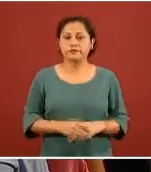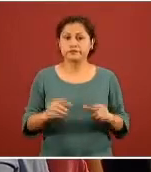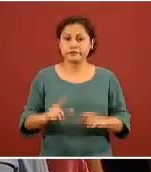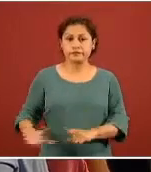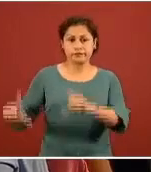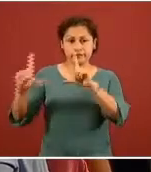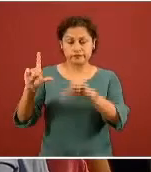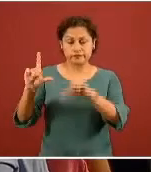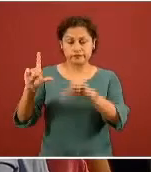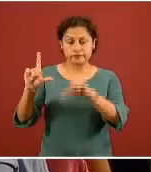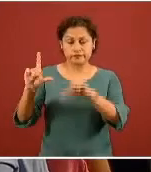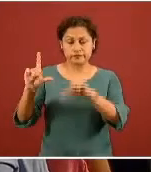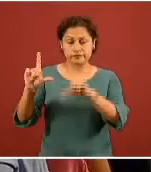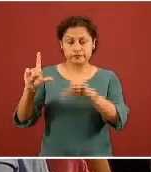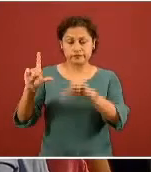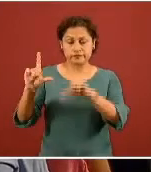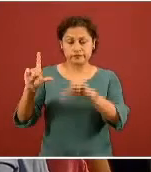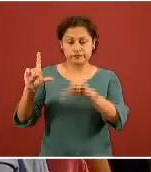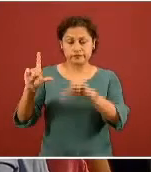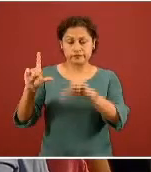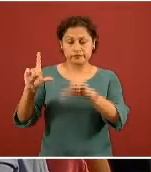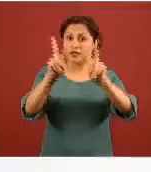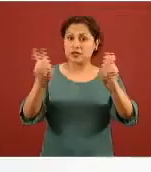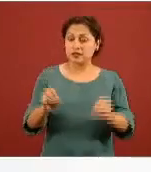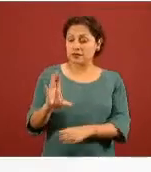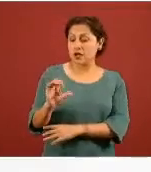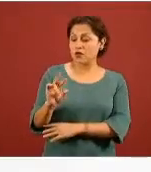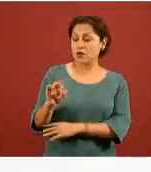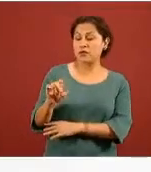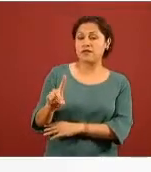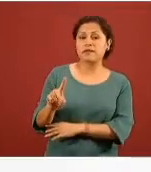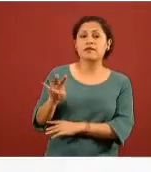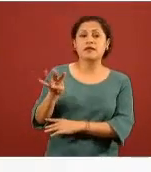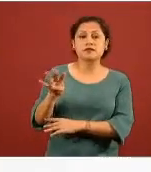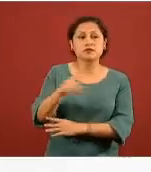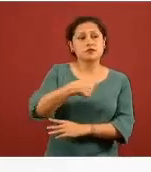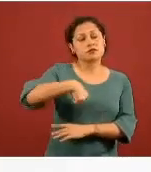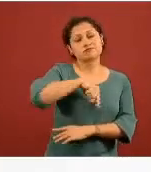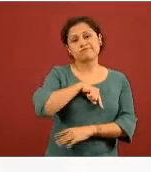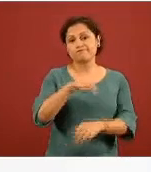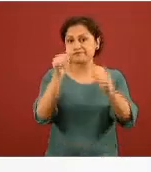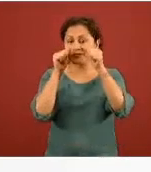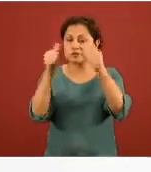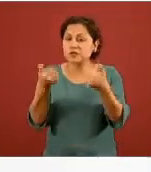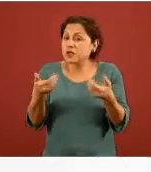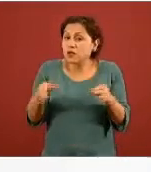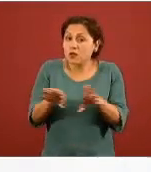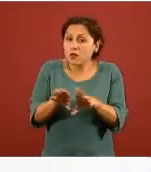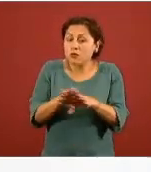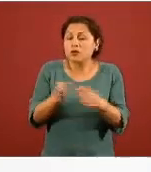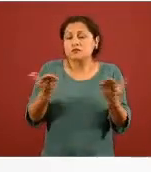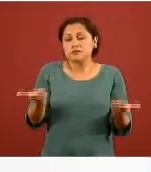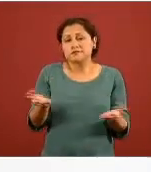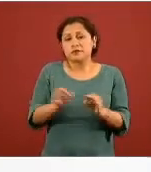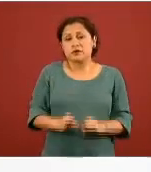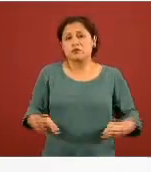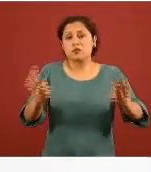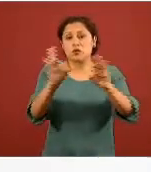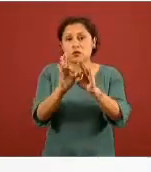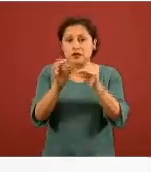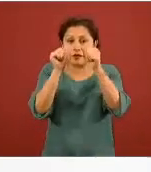Entonces, frente al COVID-19 es importante considerar, pues, si bien